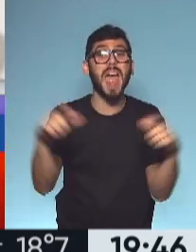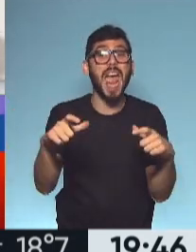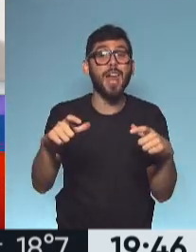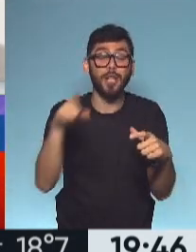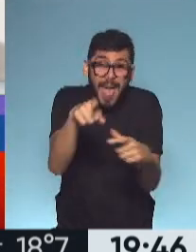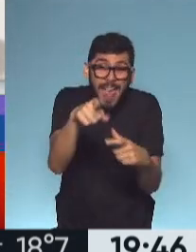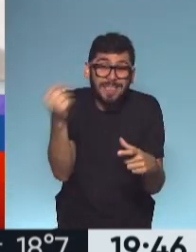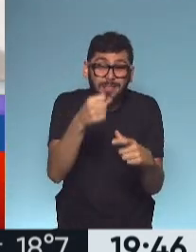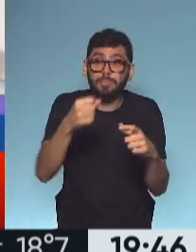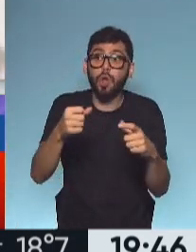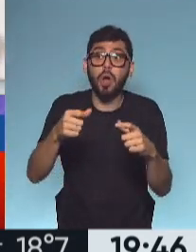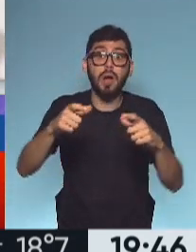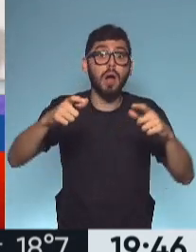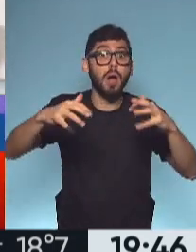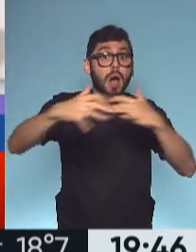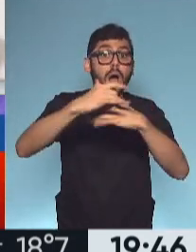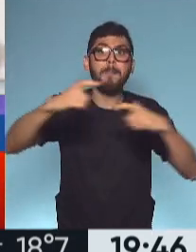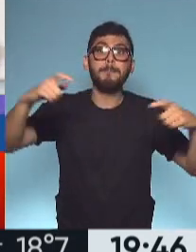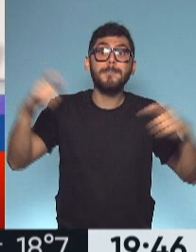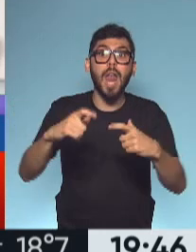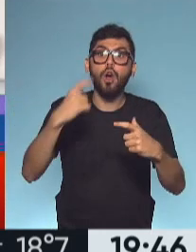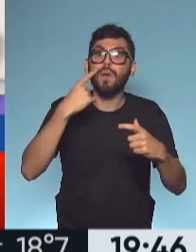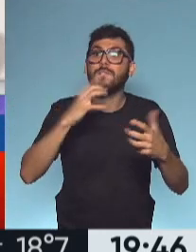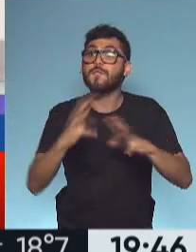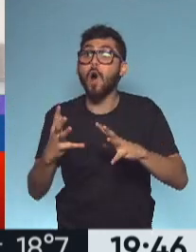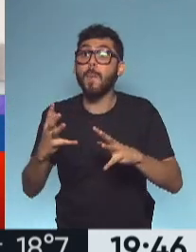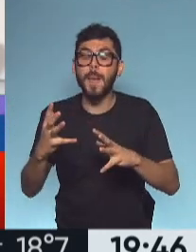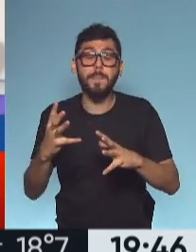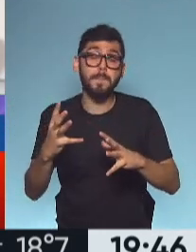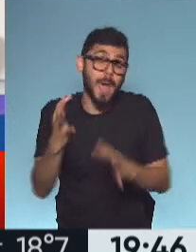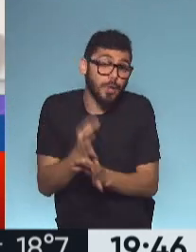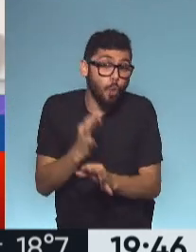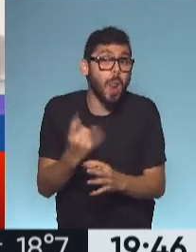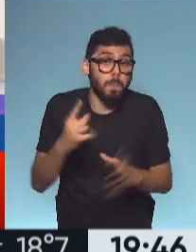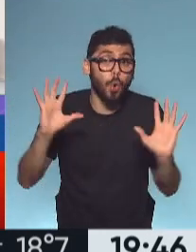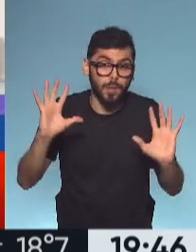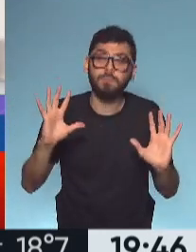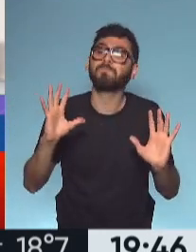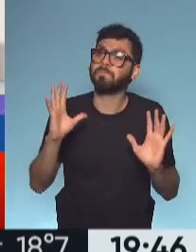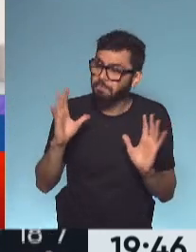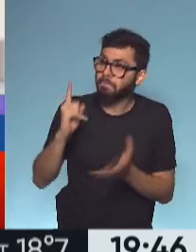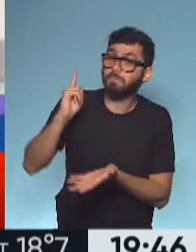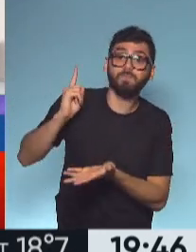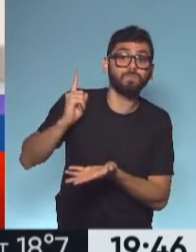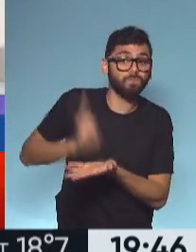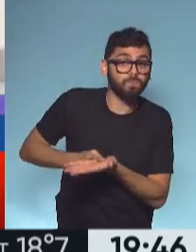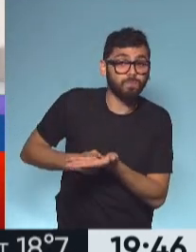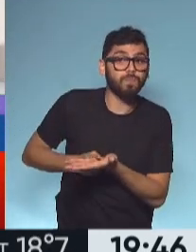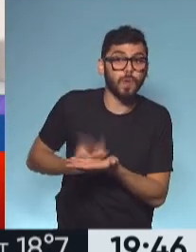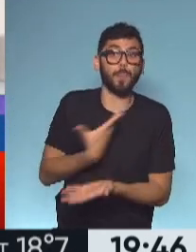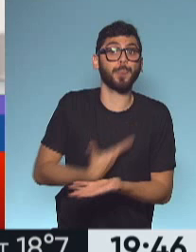en este desafío, es la escuela, ¿no? Y a partir de allí, por supuesto, nosotros acompañamos la decisión de